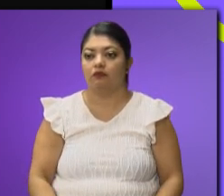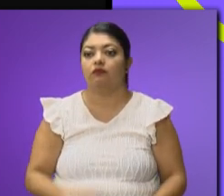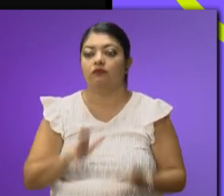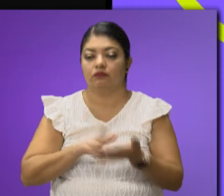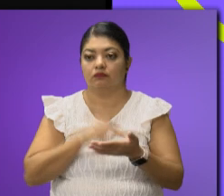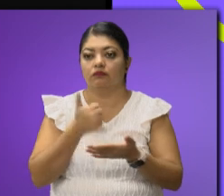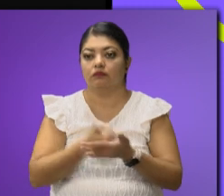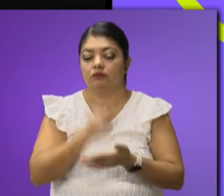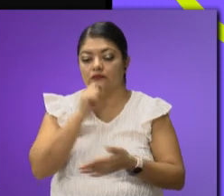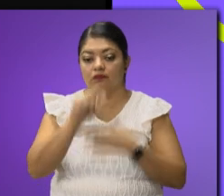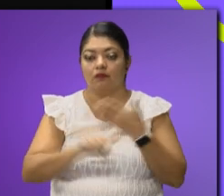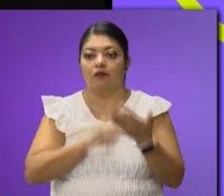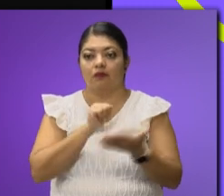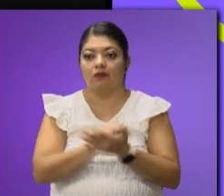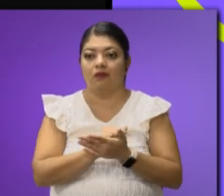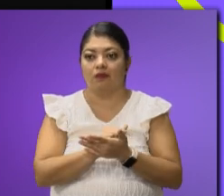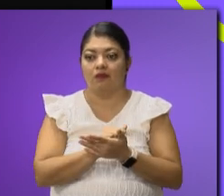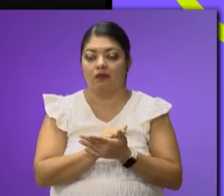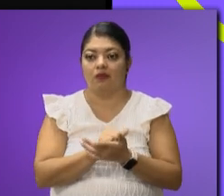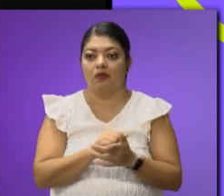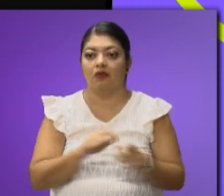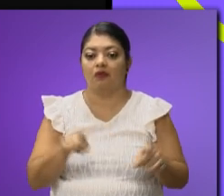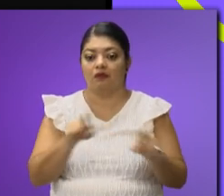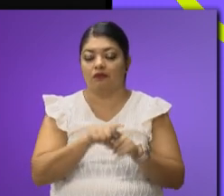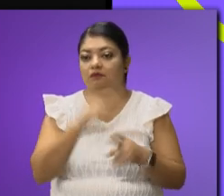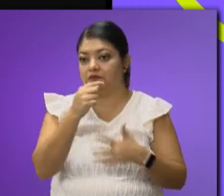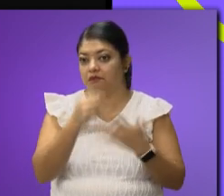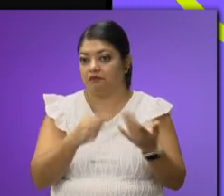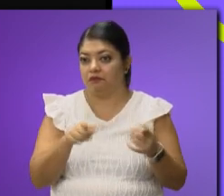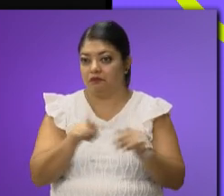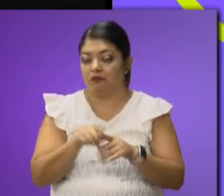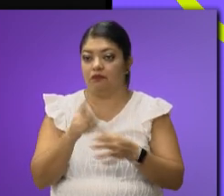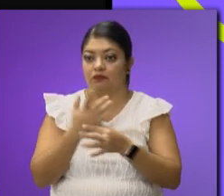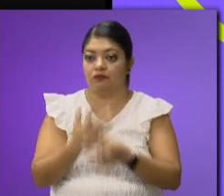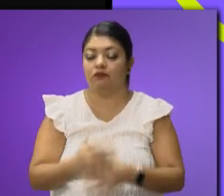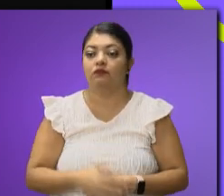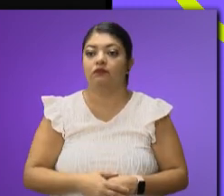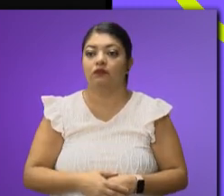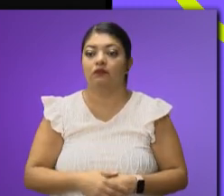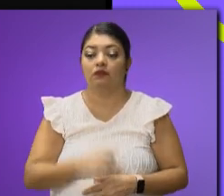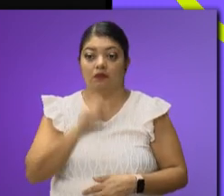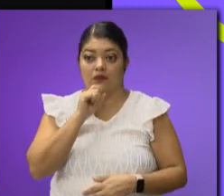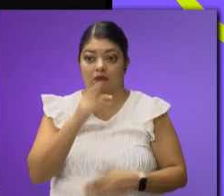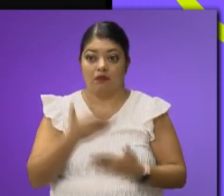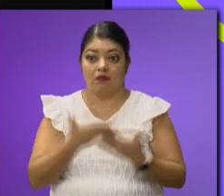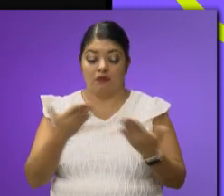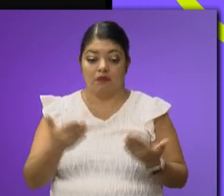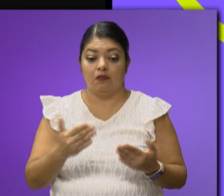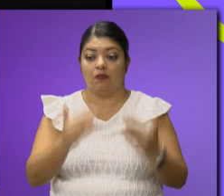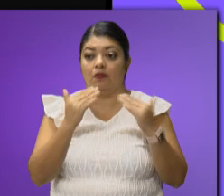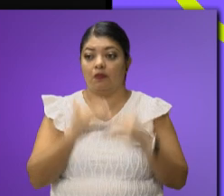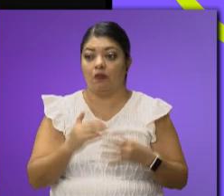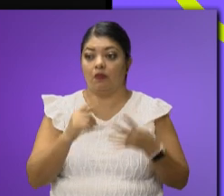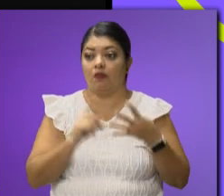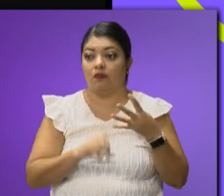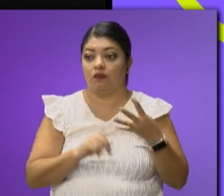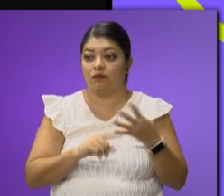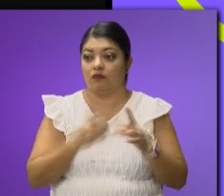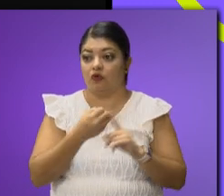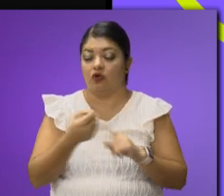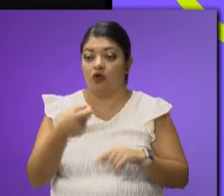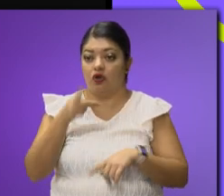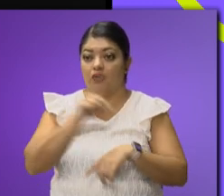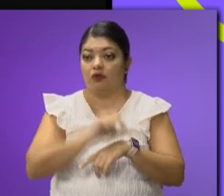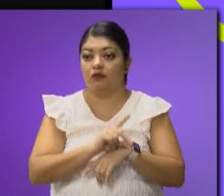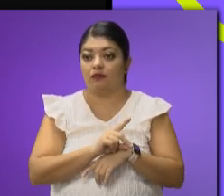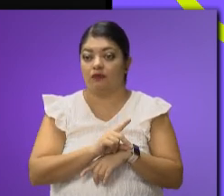Aprobadas las actas en todos sus términos. A fin de desahogar el cuarto punto del orden del